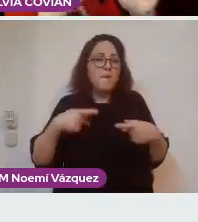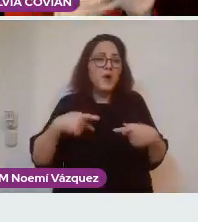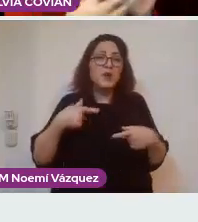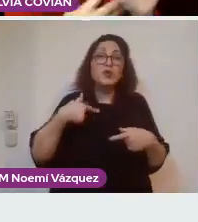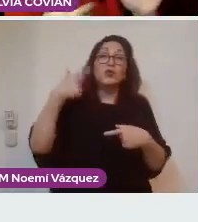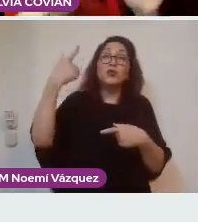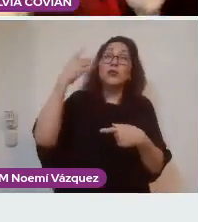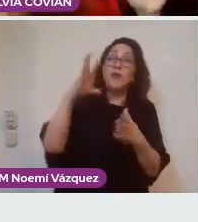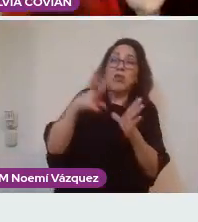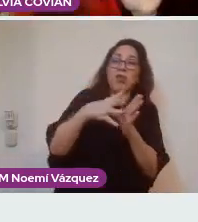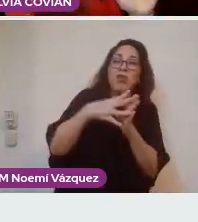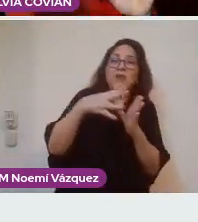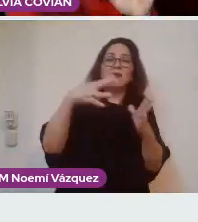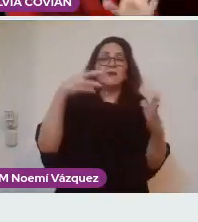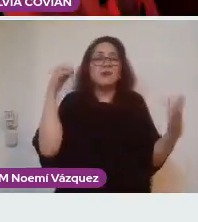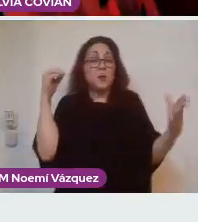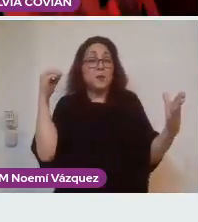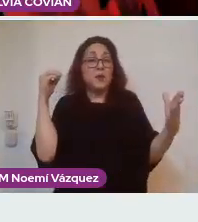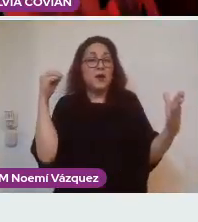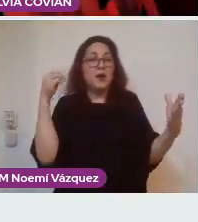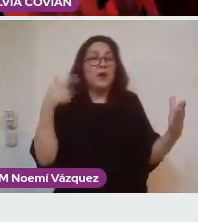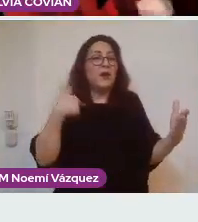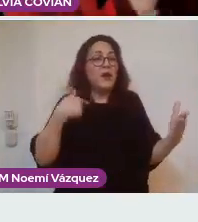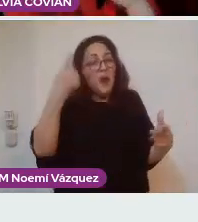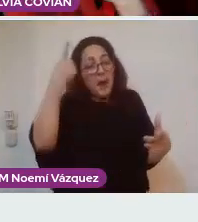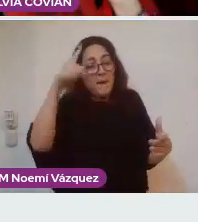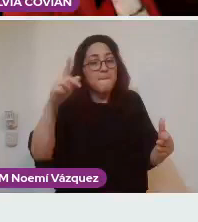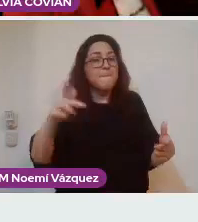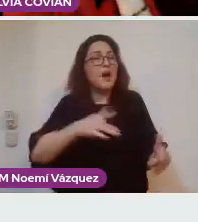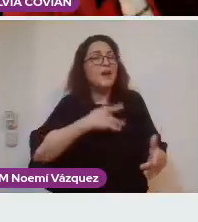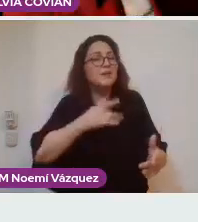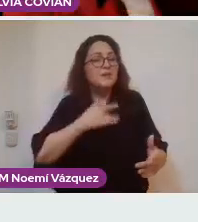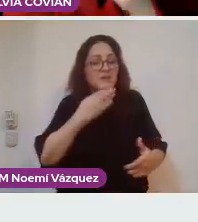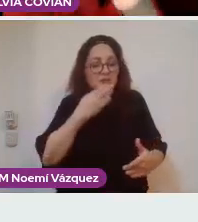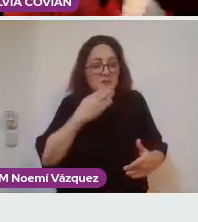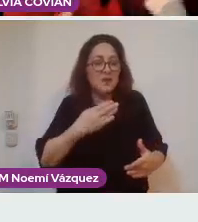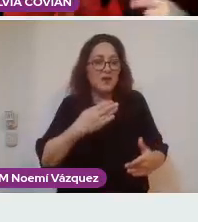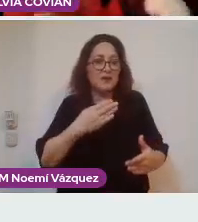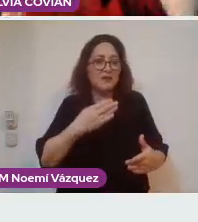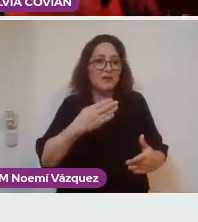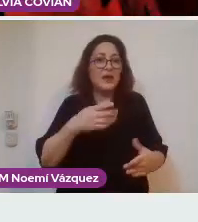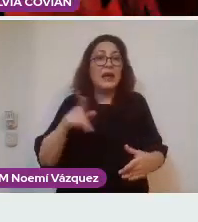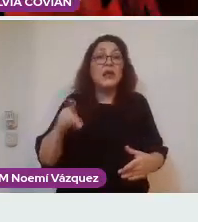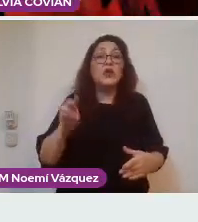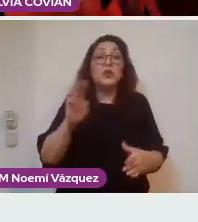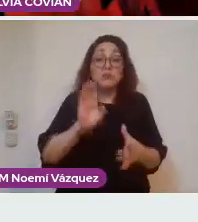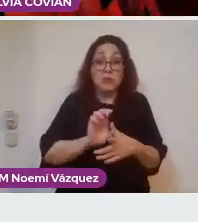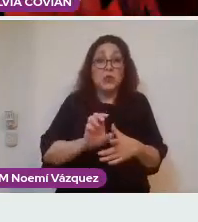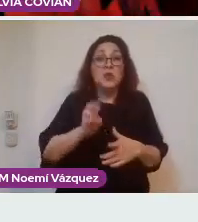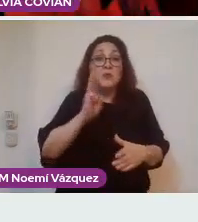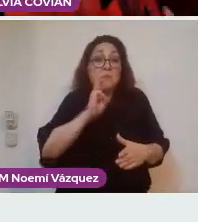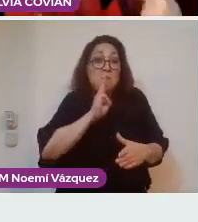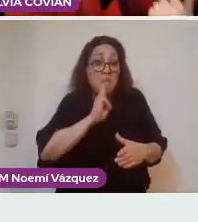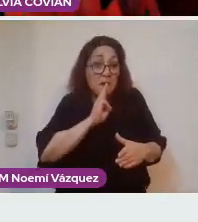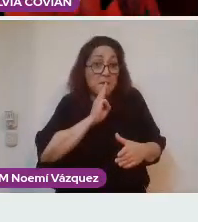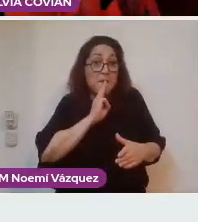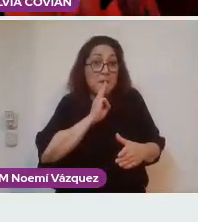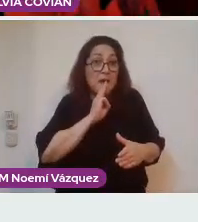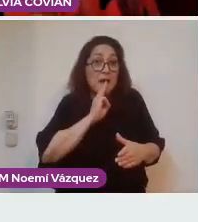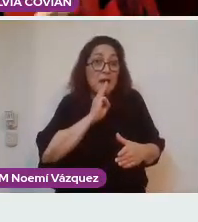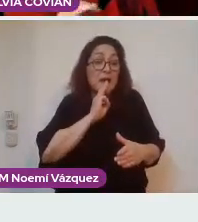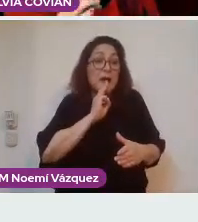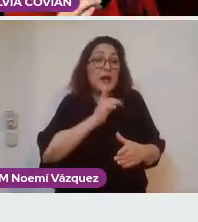muy rico porque tenemos que ver esta parte de las dinámicas y también el fondo que como sociedad tenemos en